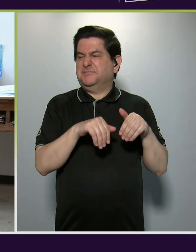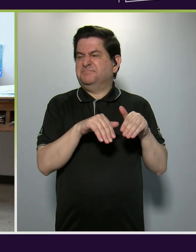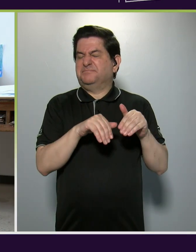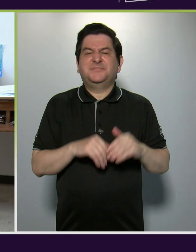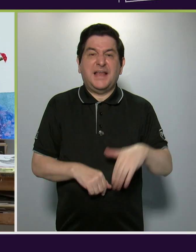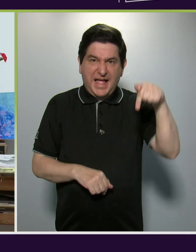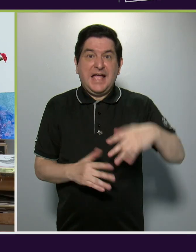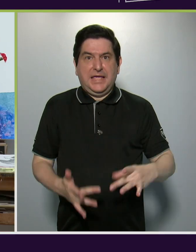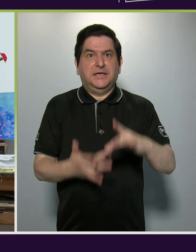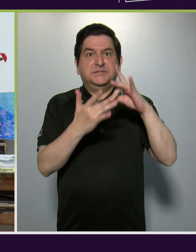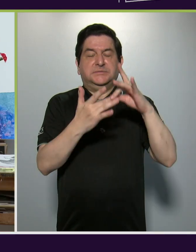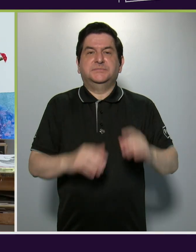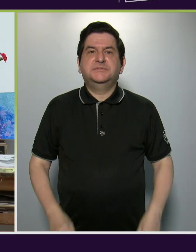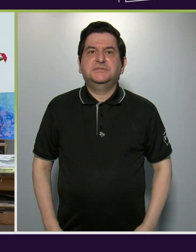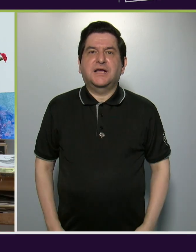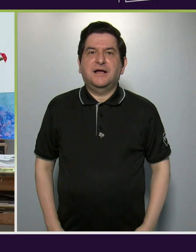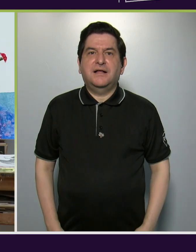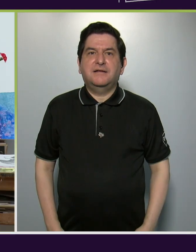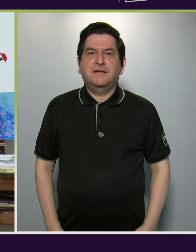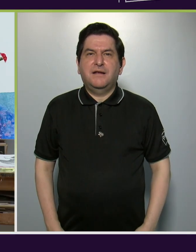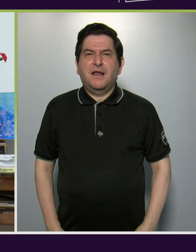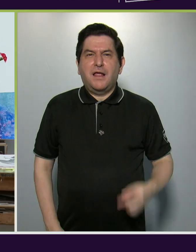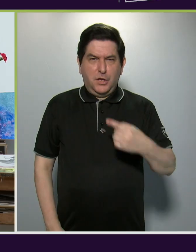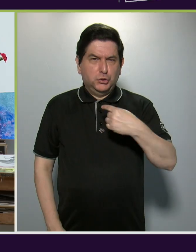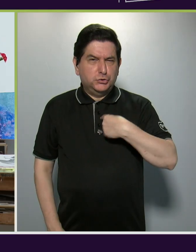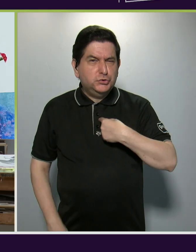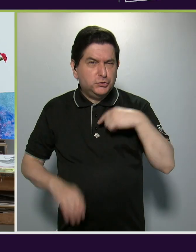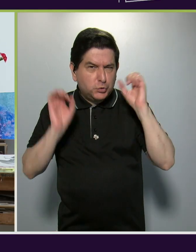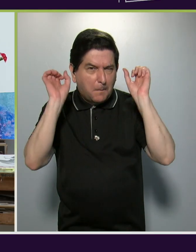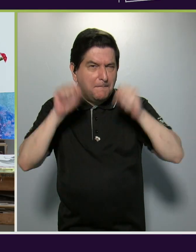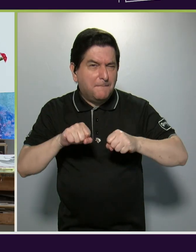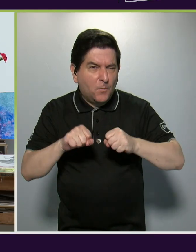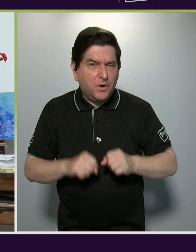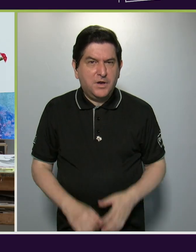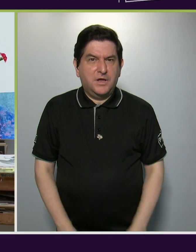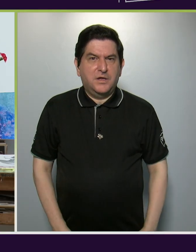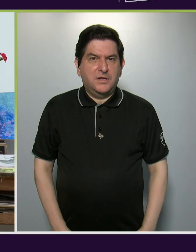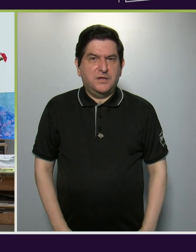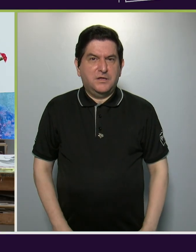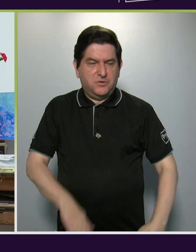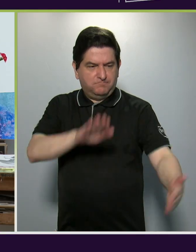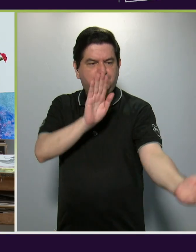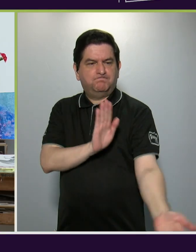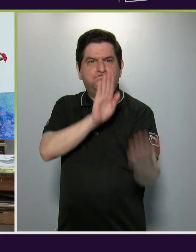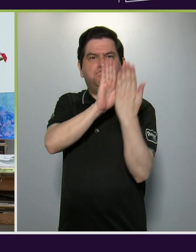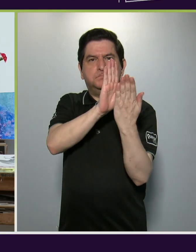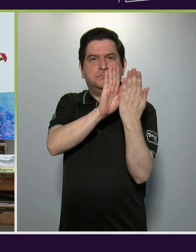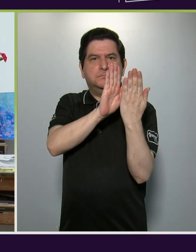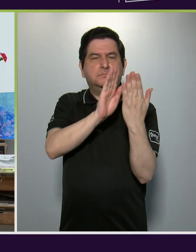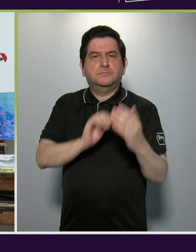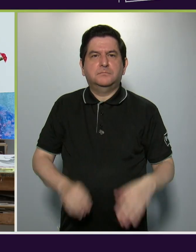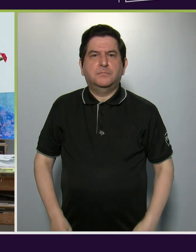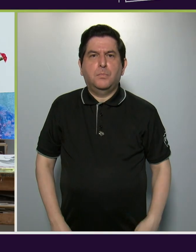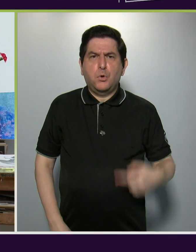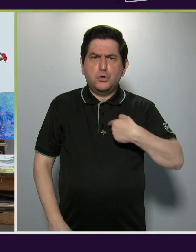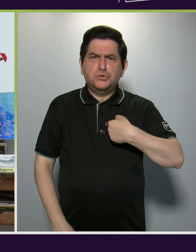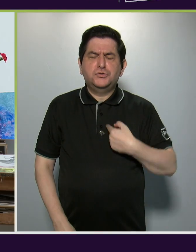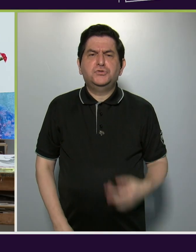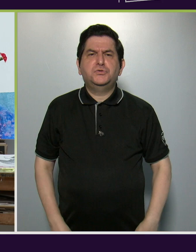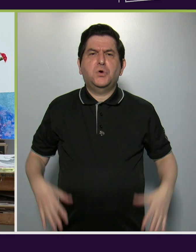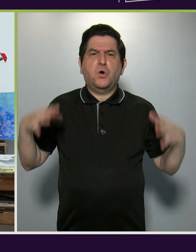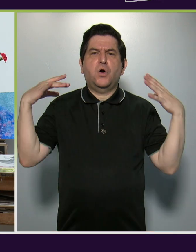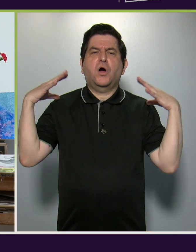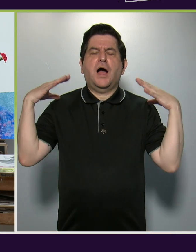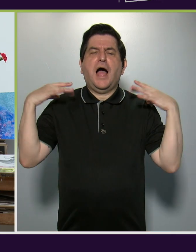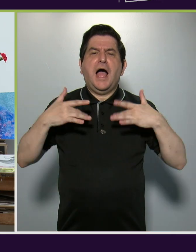aquí. Entonces me dio por hacerle una cosa de choque de frente. Entonces me puse a hacer unos ángeles